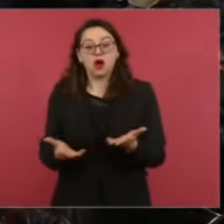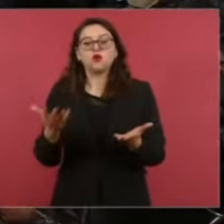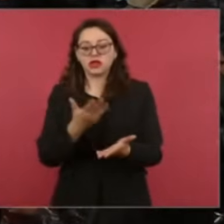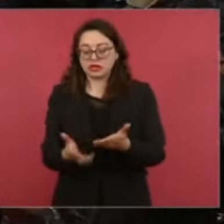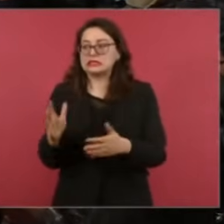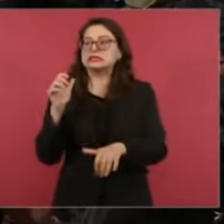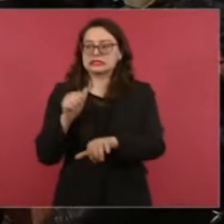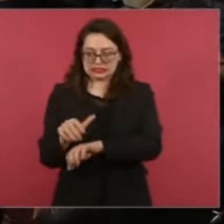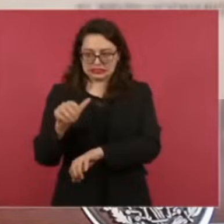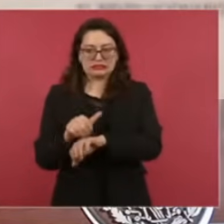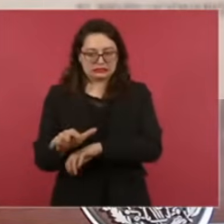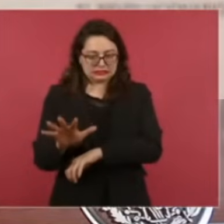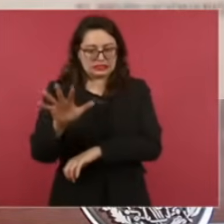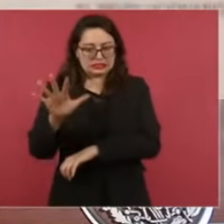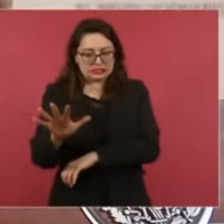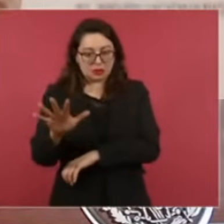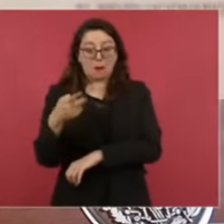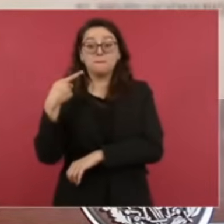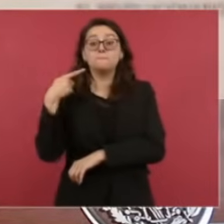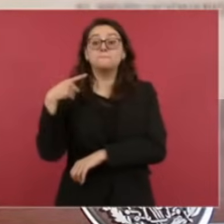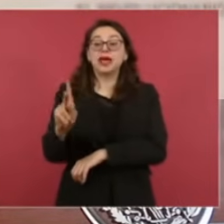hubiésemos padecido de derrumbes